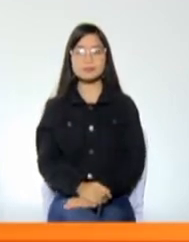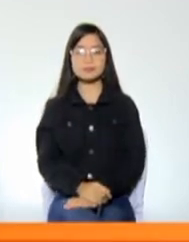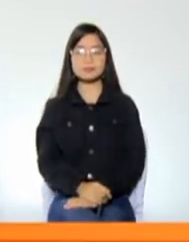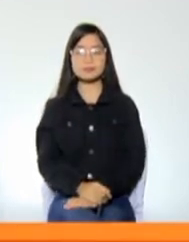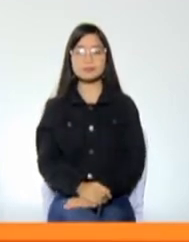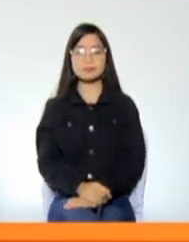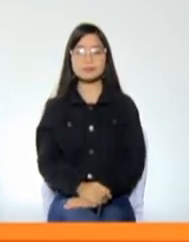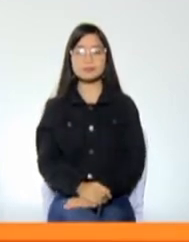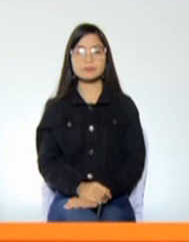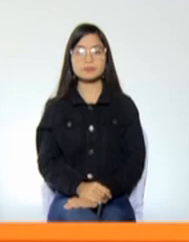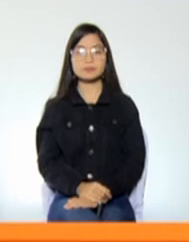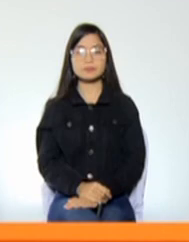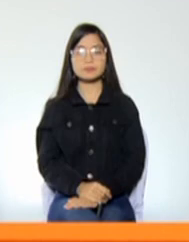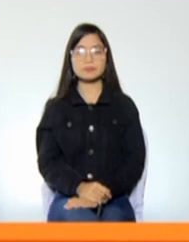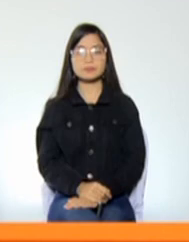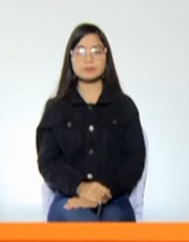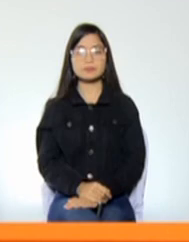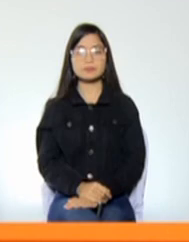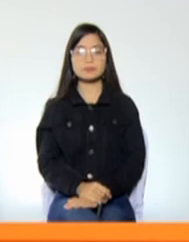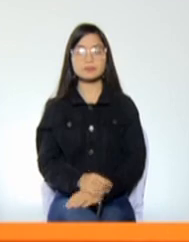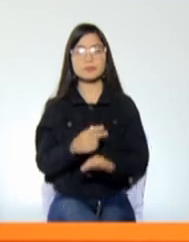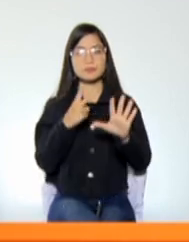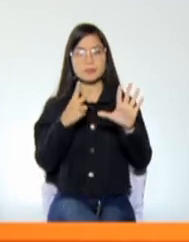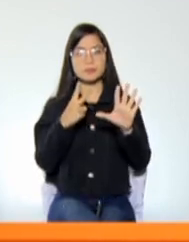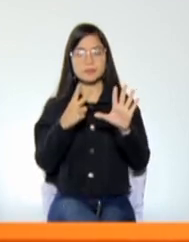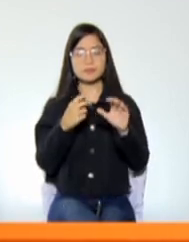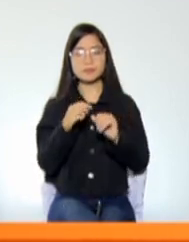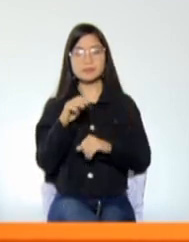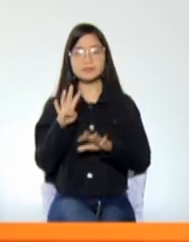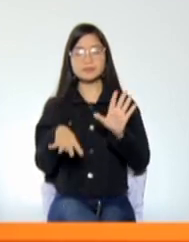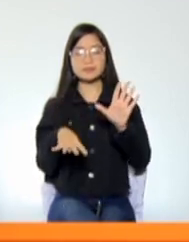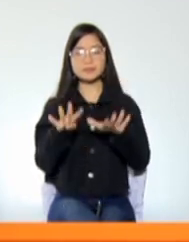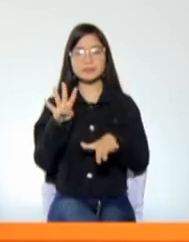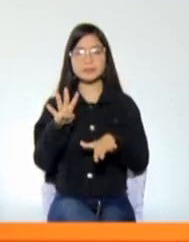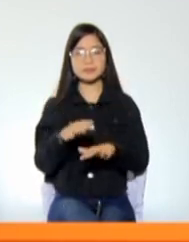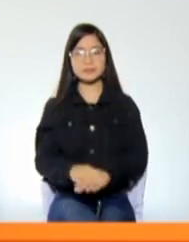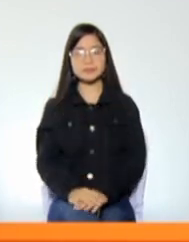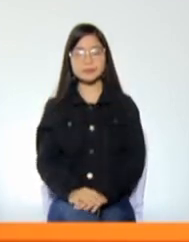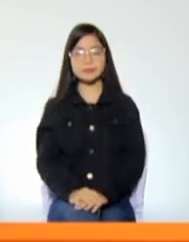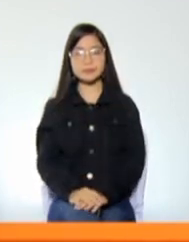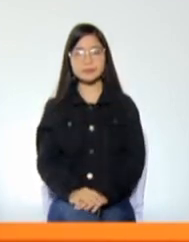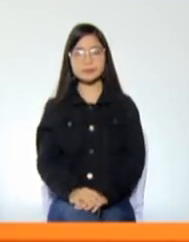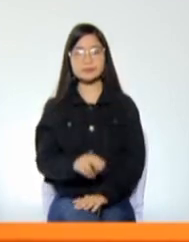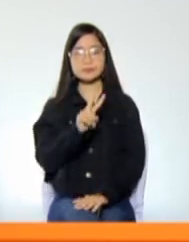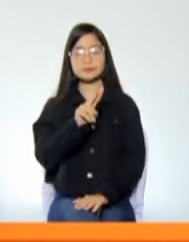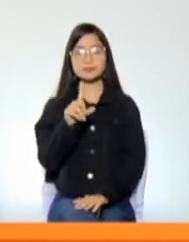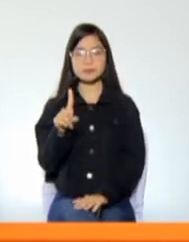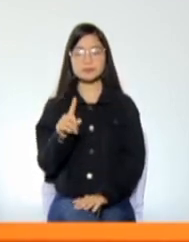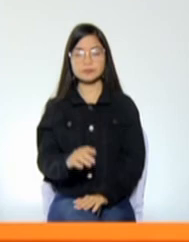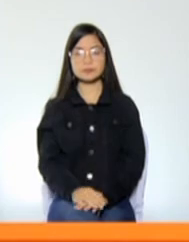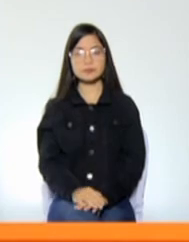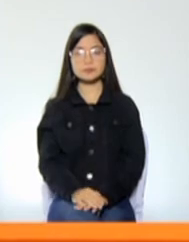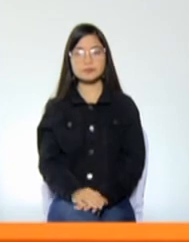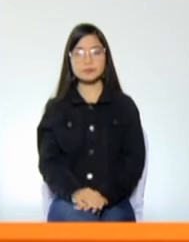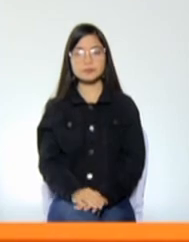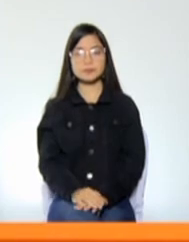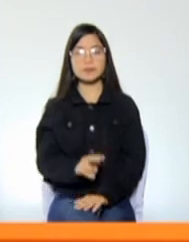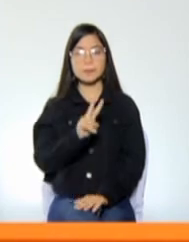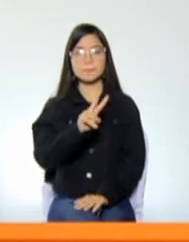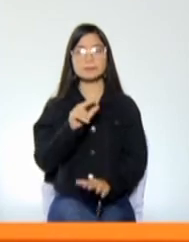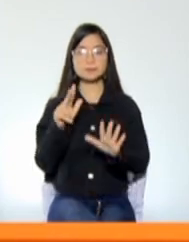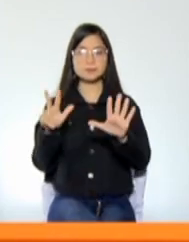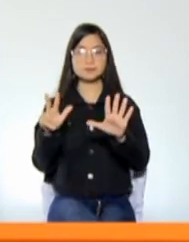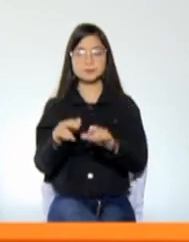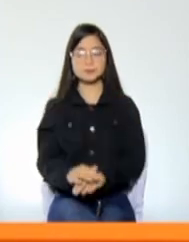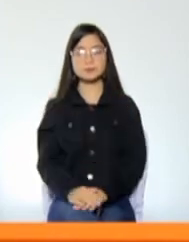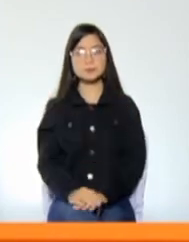los múltiplos del 7. 7, 14, 21, 28,